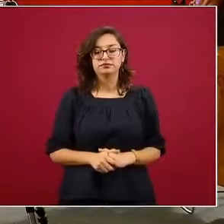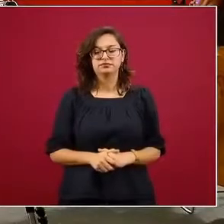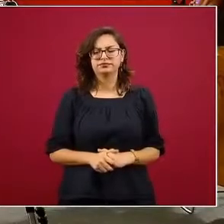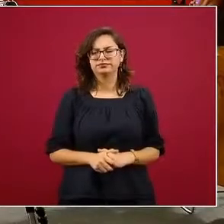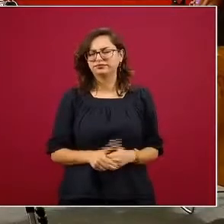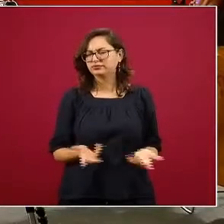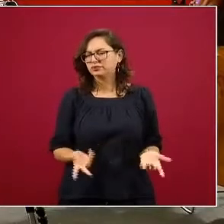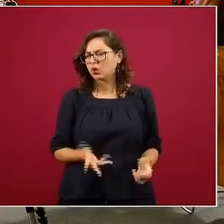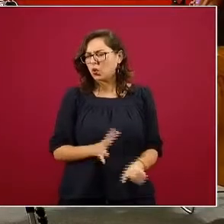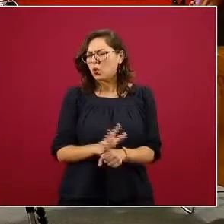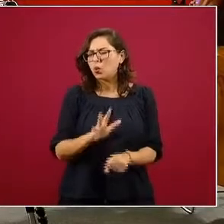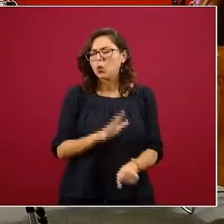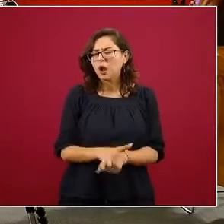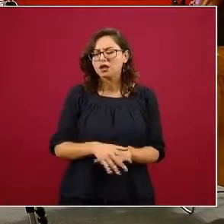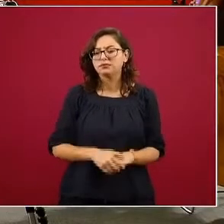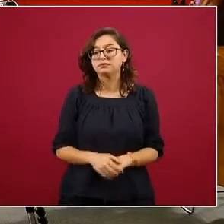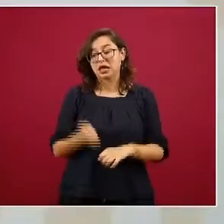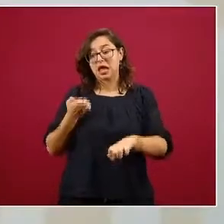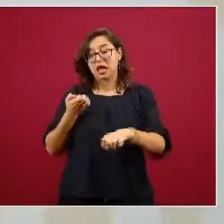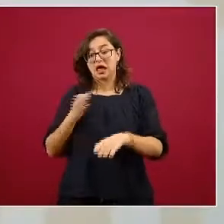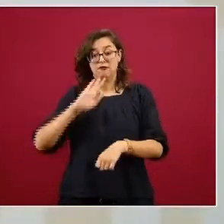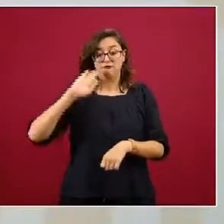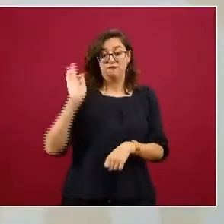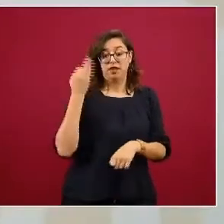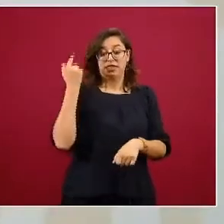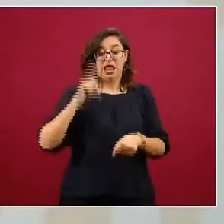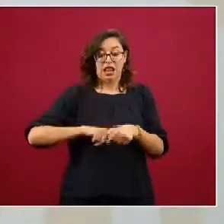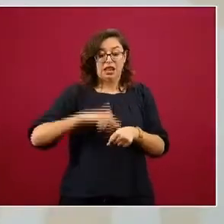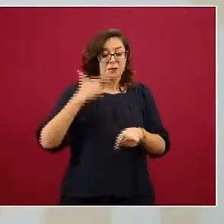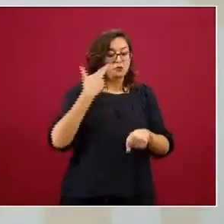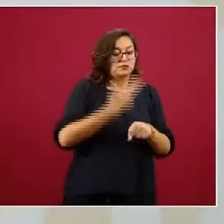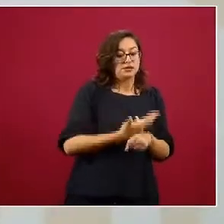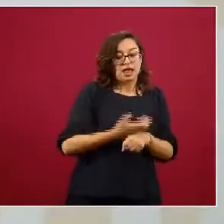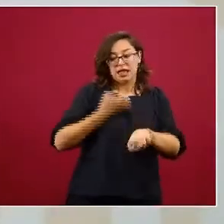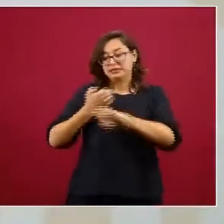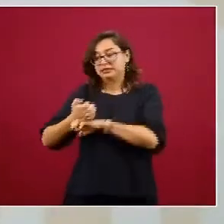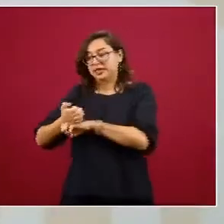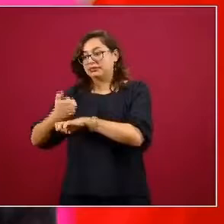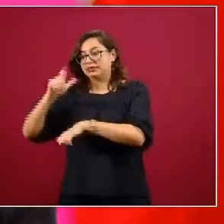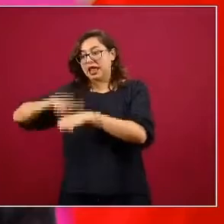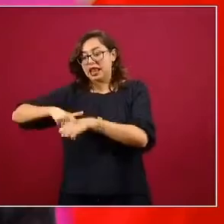¿Cuál es el tramo de responsabilidad federal? ¿Cuál es el tramo de responsabilidad estatal?